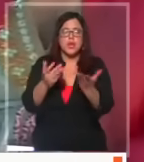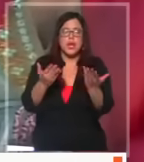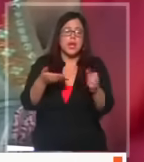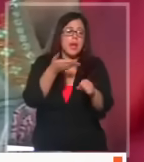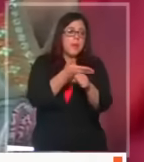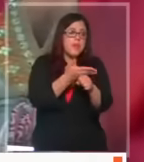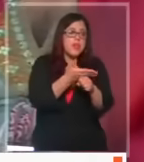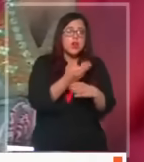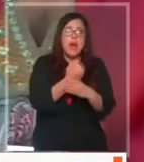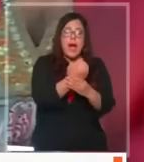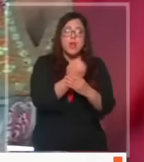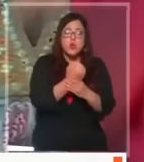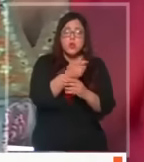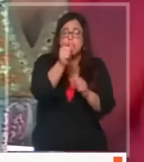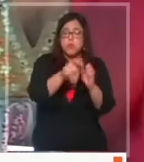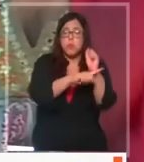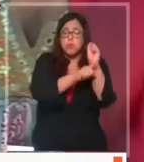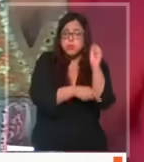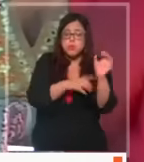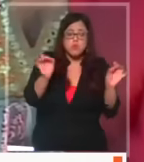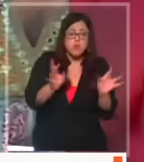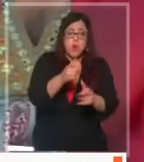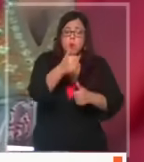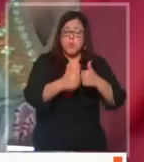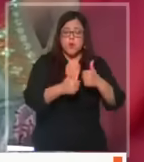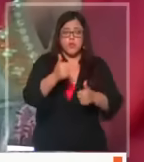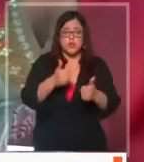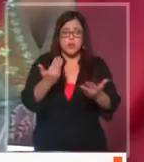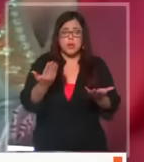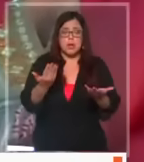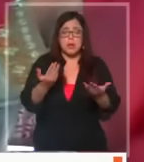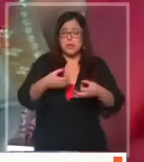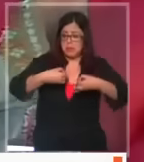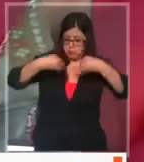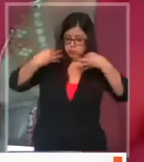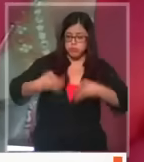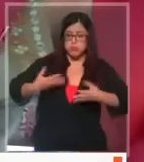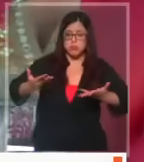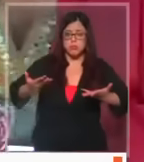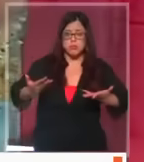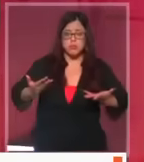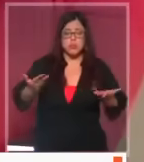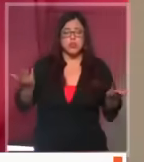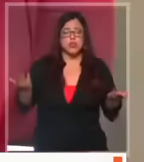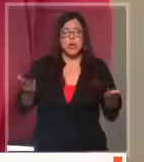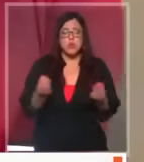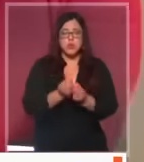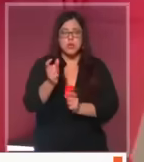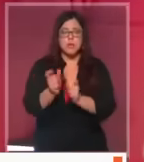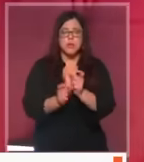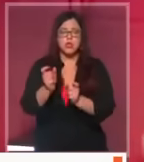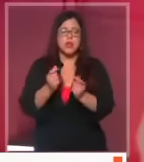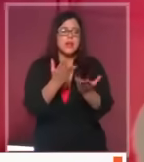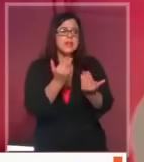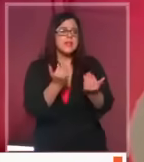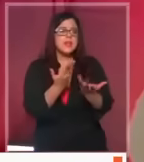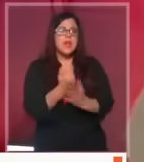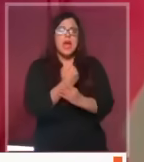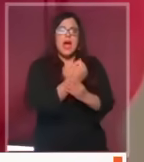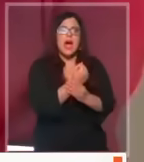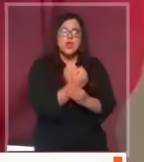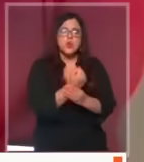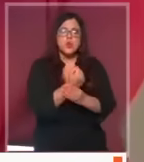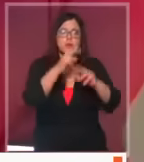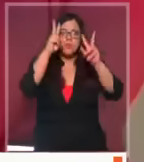profesional, justamente porque era un profesional que tenía prestigio y que, por tanto, muchas personas recurrían a él en materia